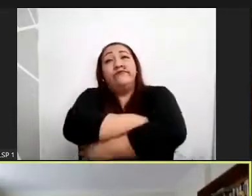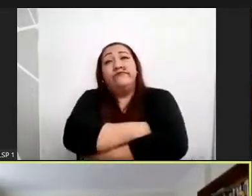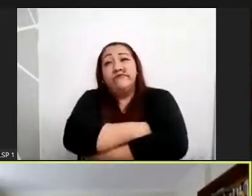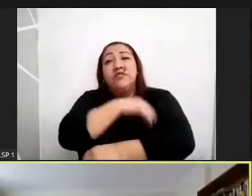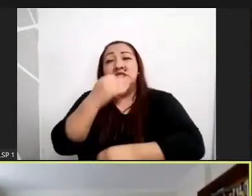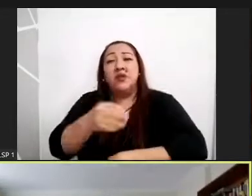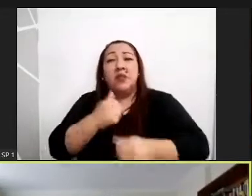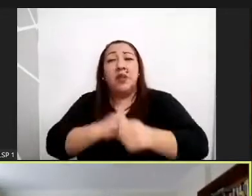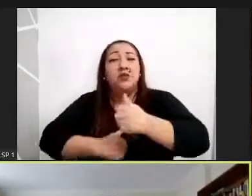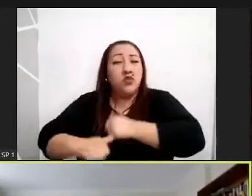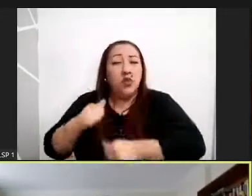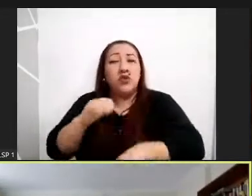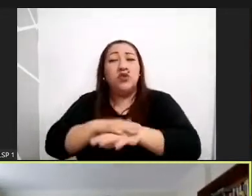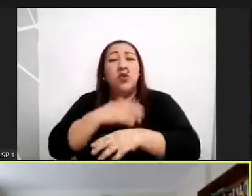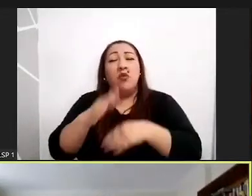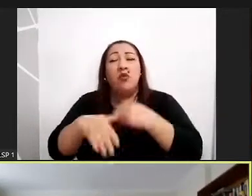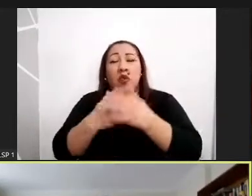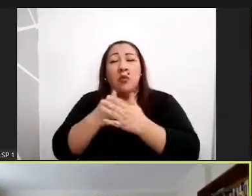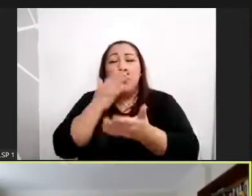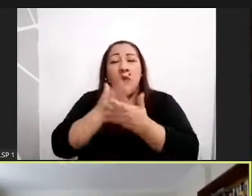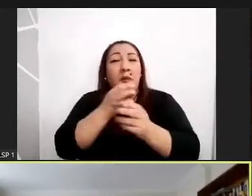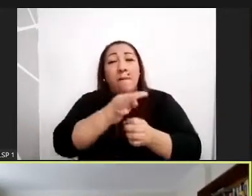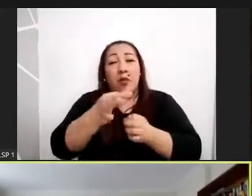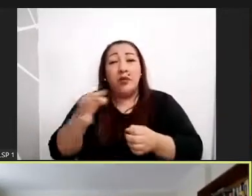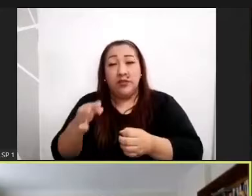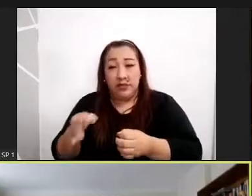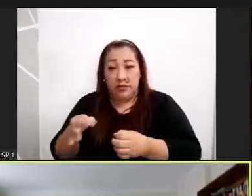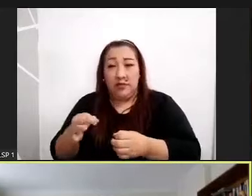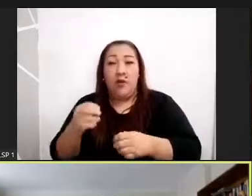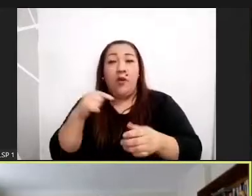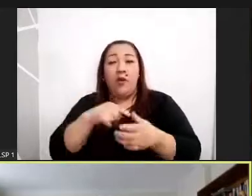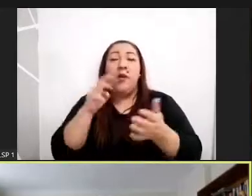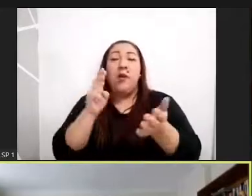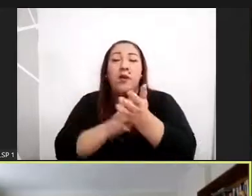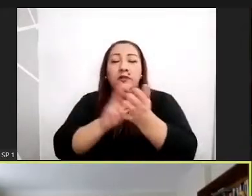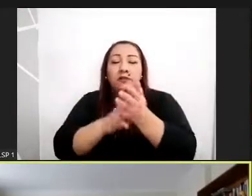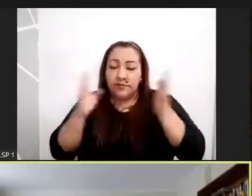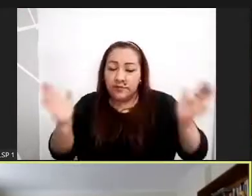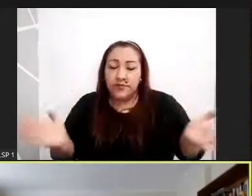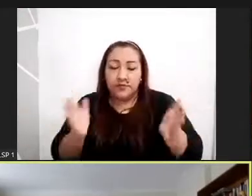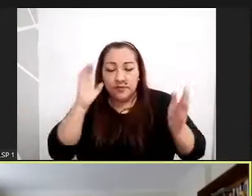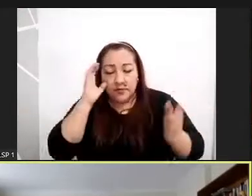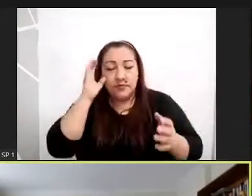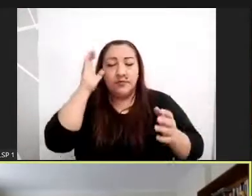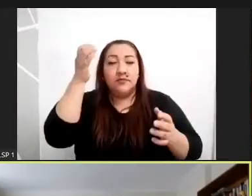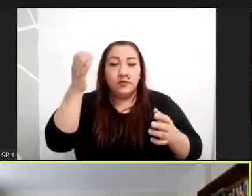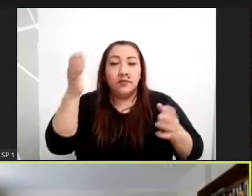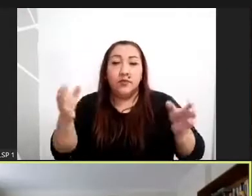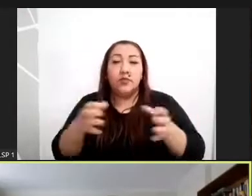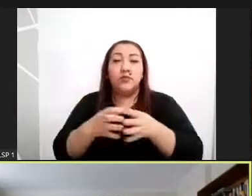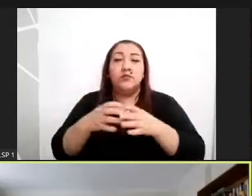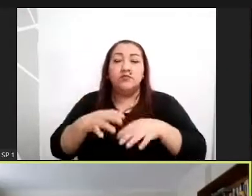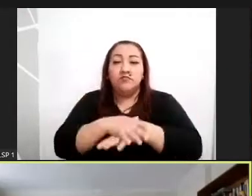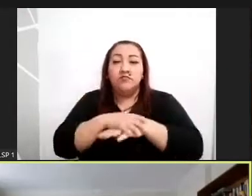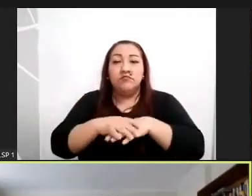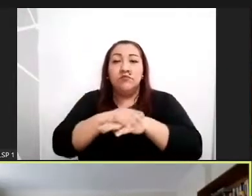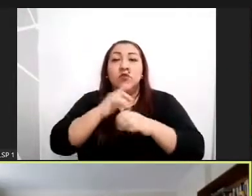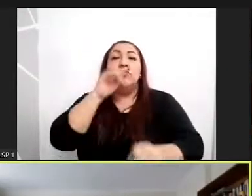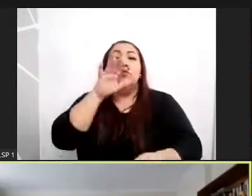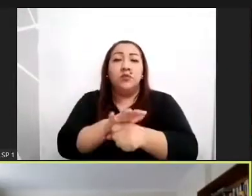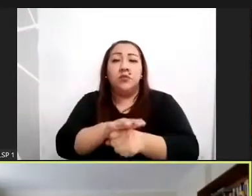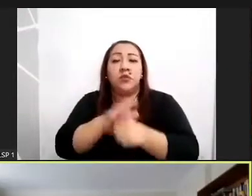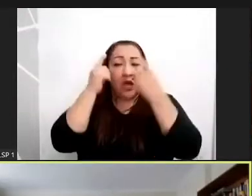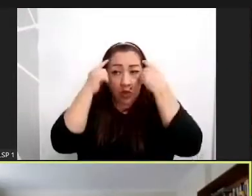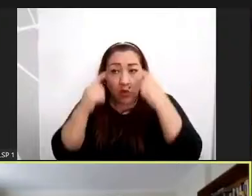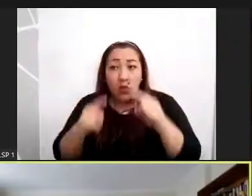estas situaciones. Frente a esto, la Defensoría viene promoviendo la creación de una unidad de gestión de cumplimiento de